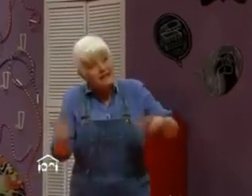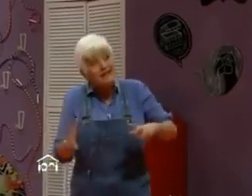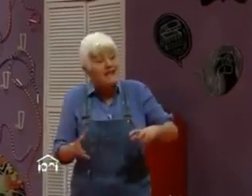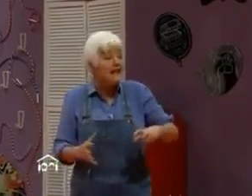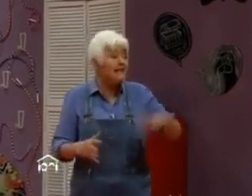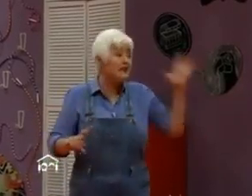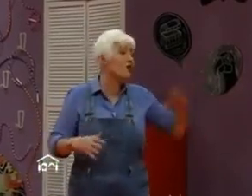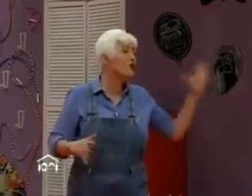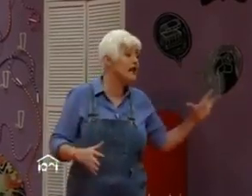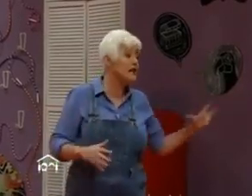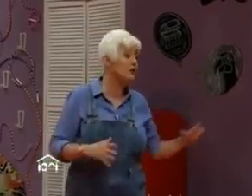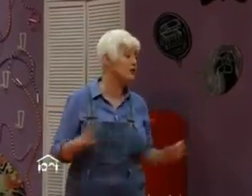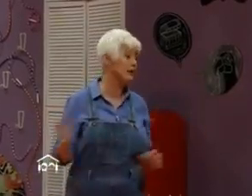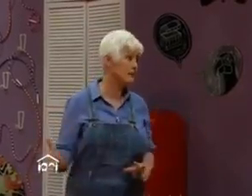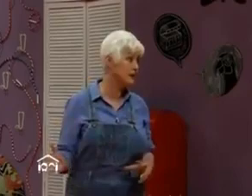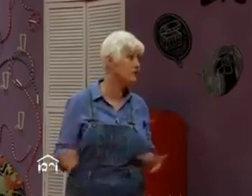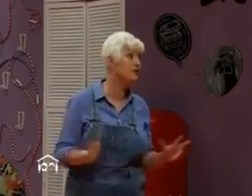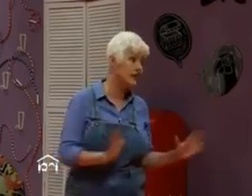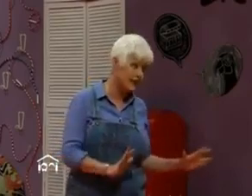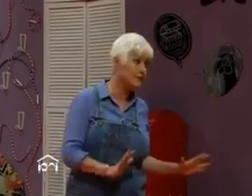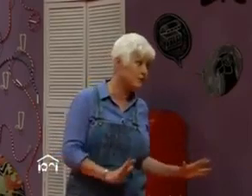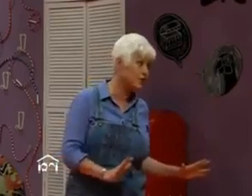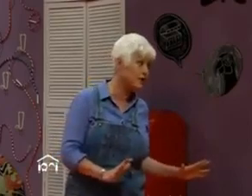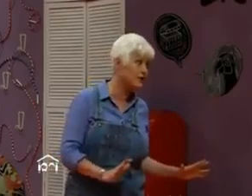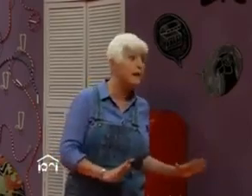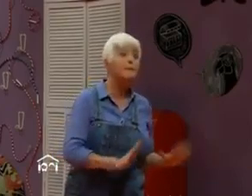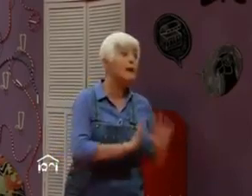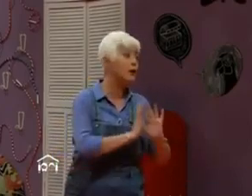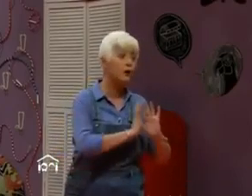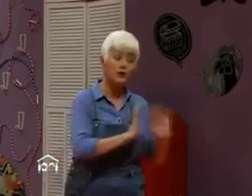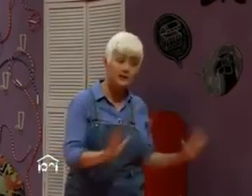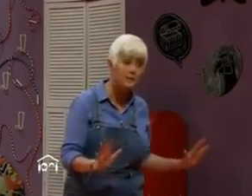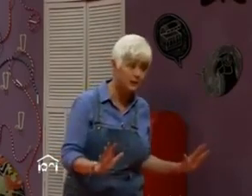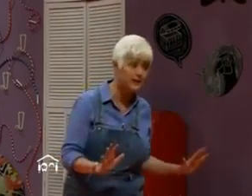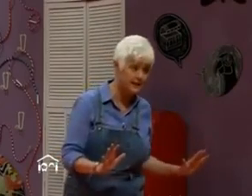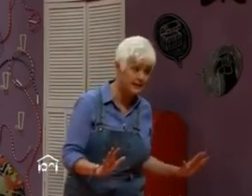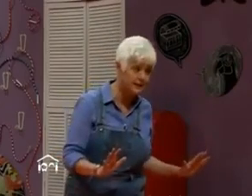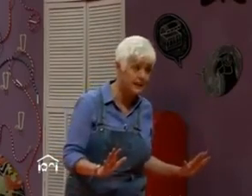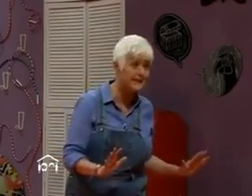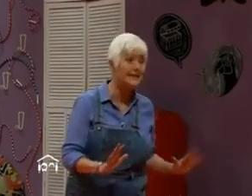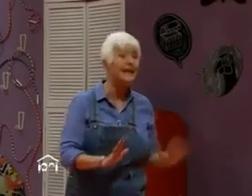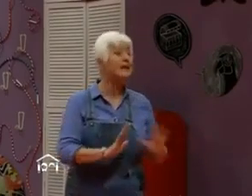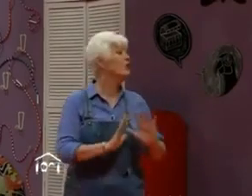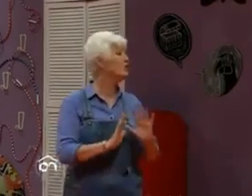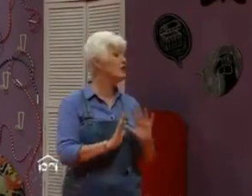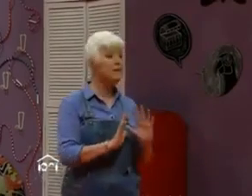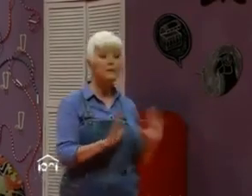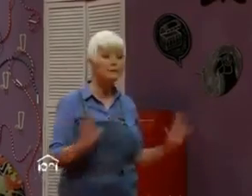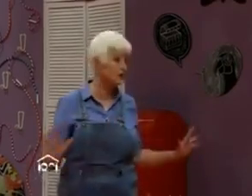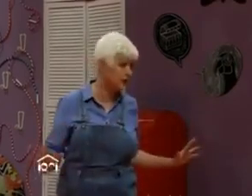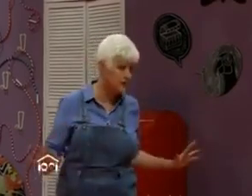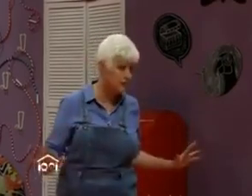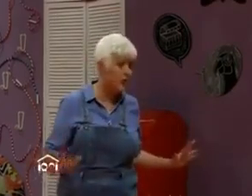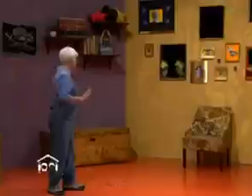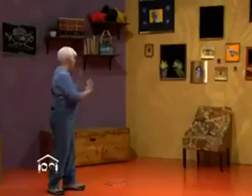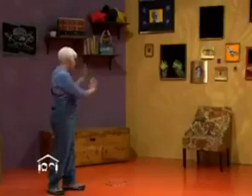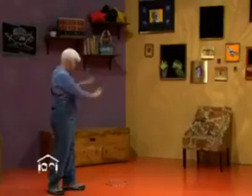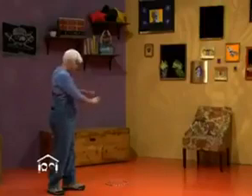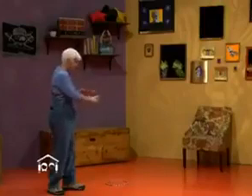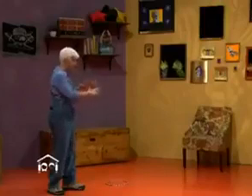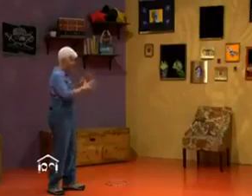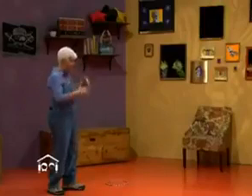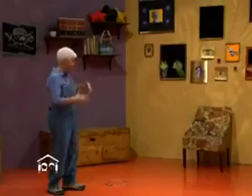de repente se le desordenan los pensamientos y las emociones, pero lo que es importante que sepan es que nos ama muchísimo,